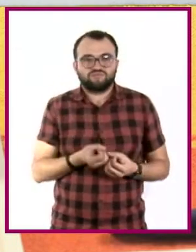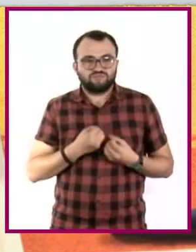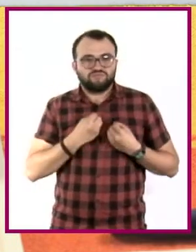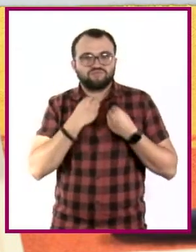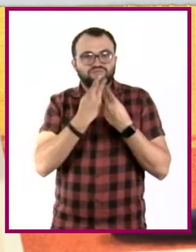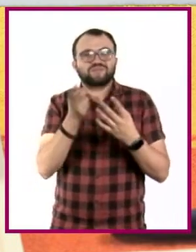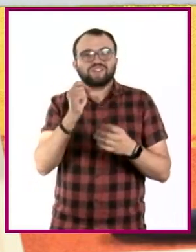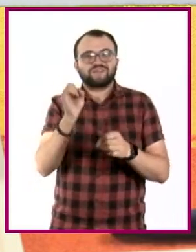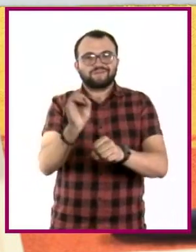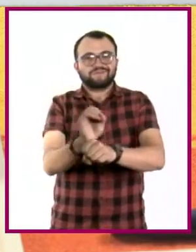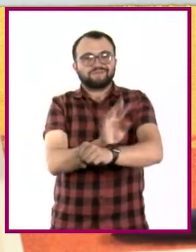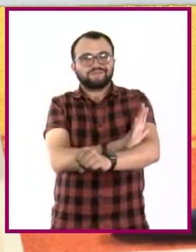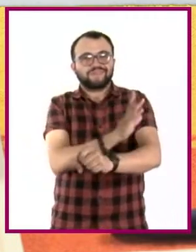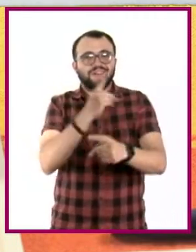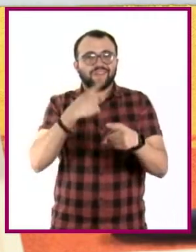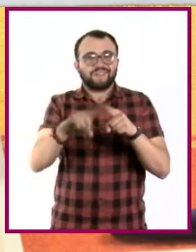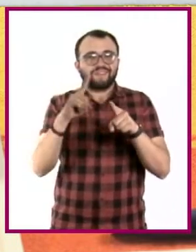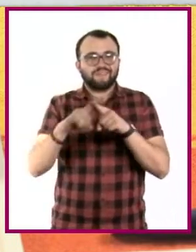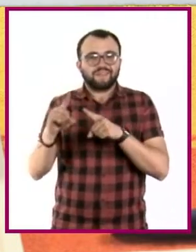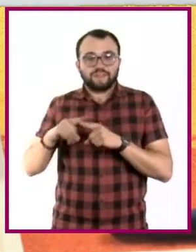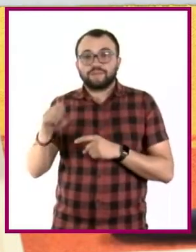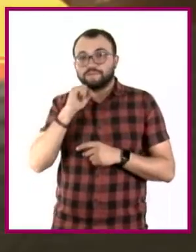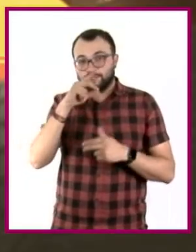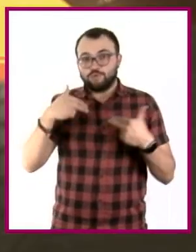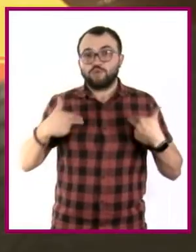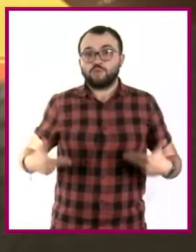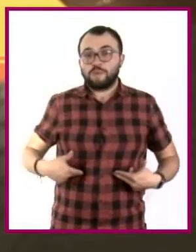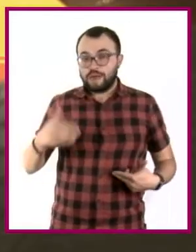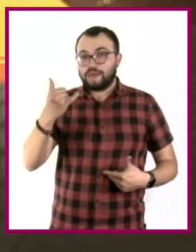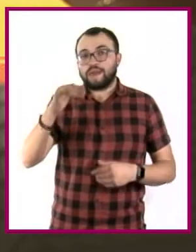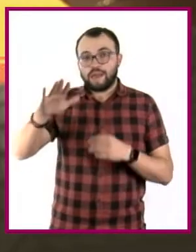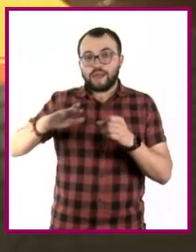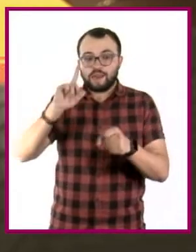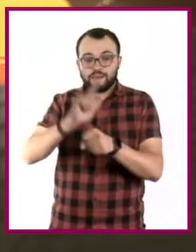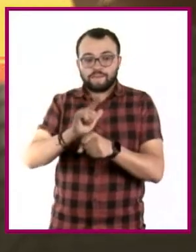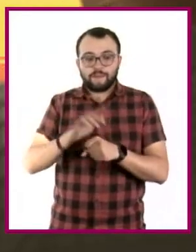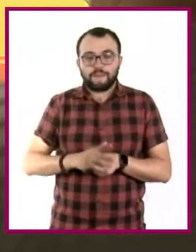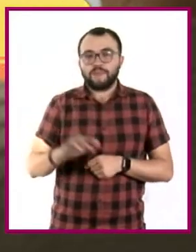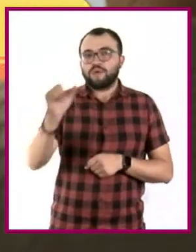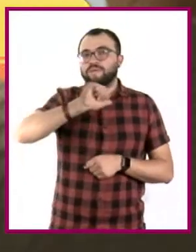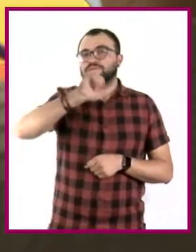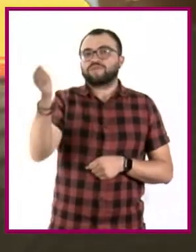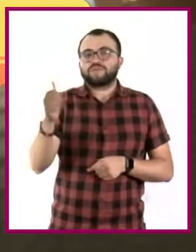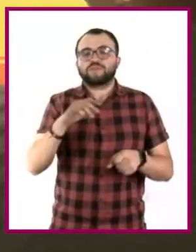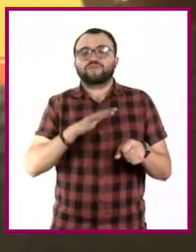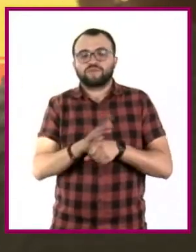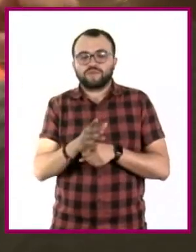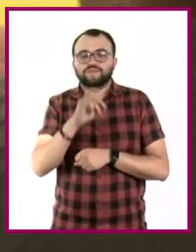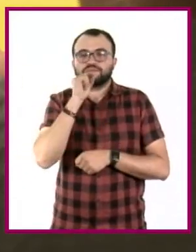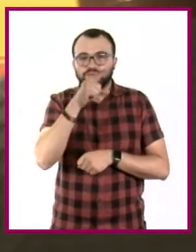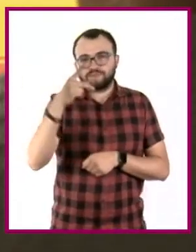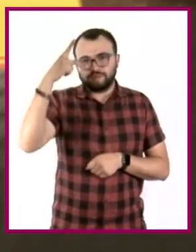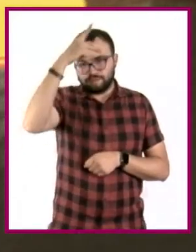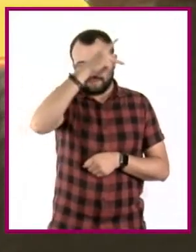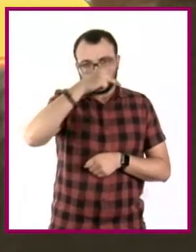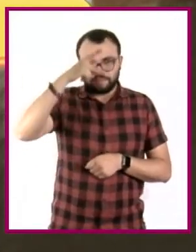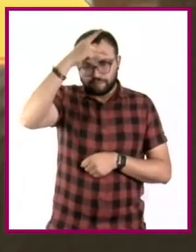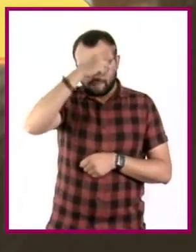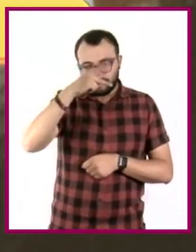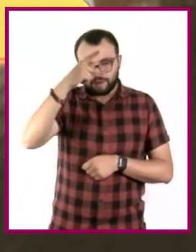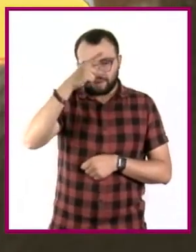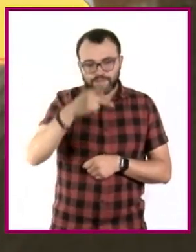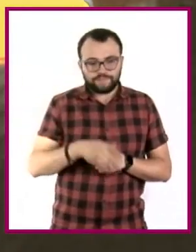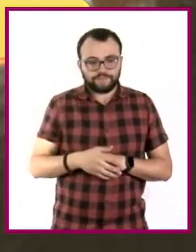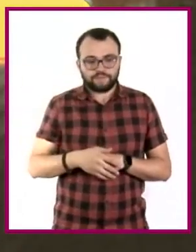las emociones entre humanos y animales. Otras de las disciplinas como la psiquiatría y la